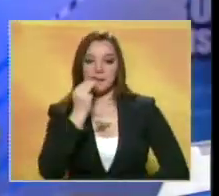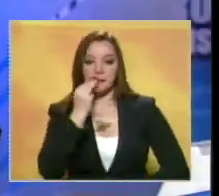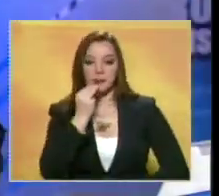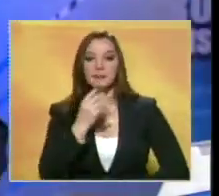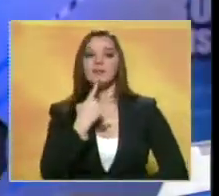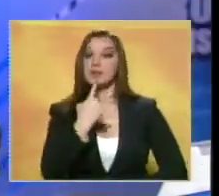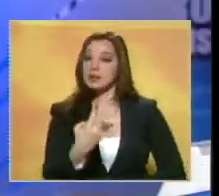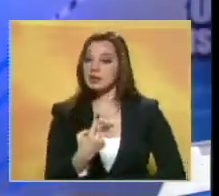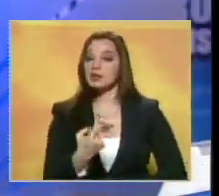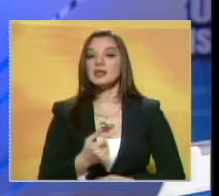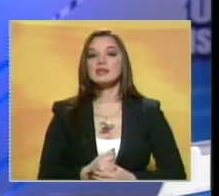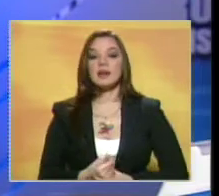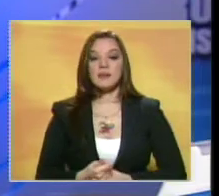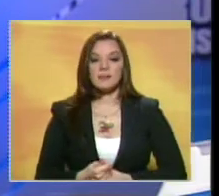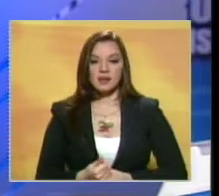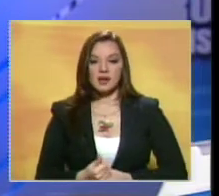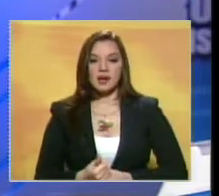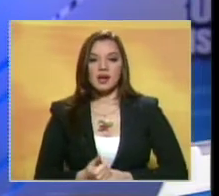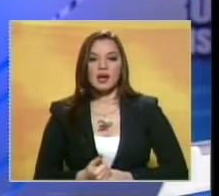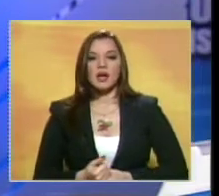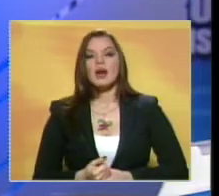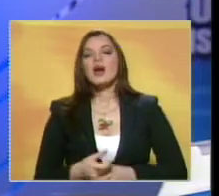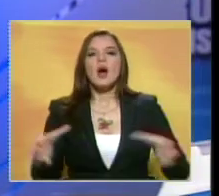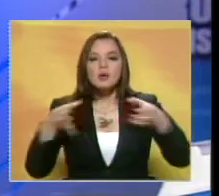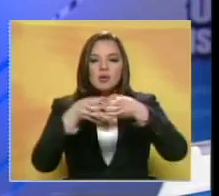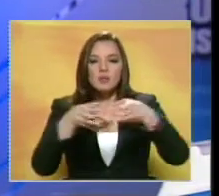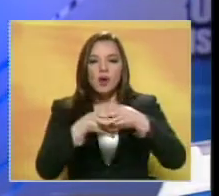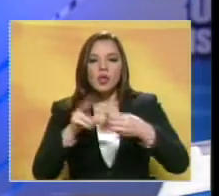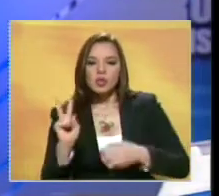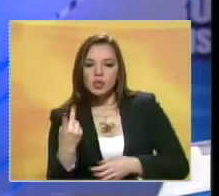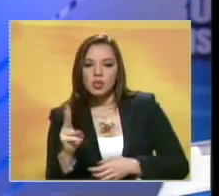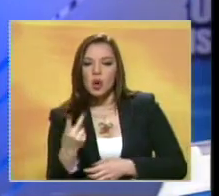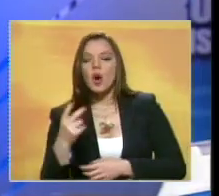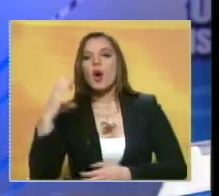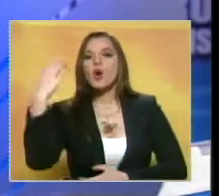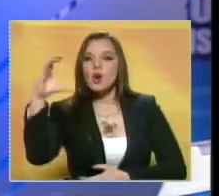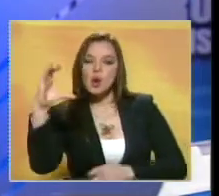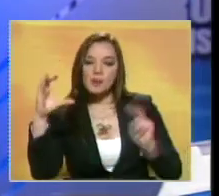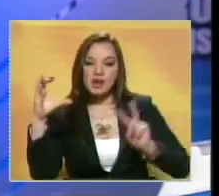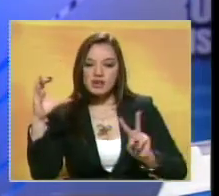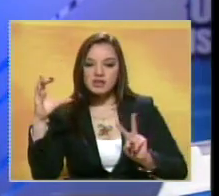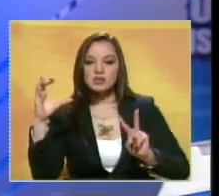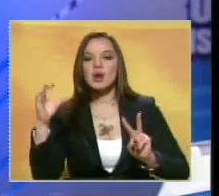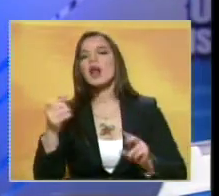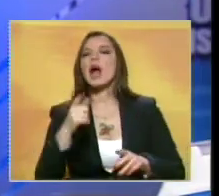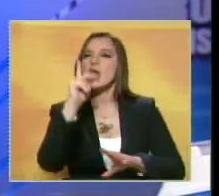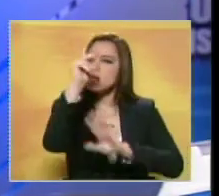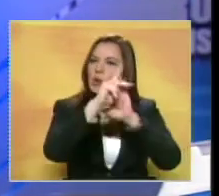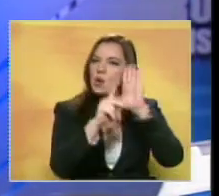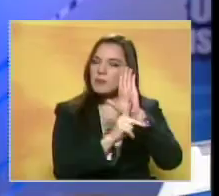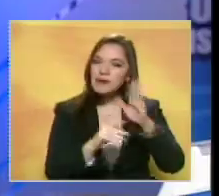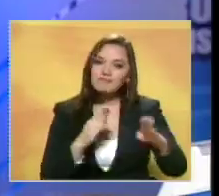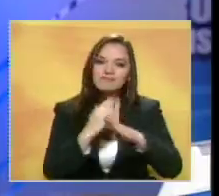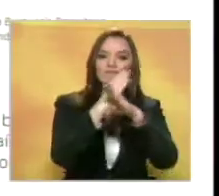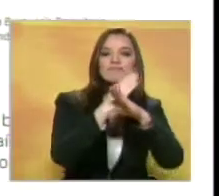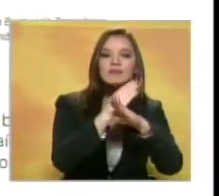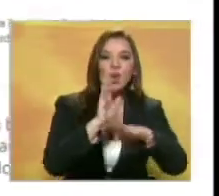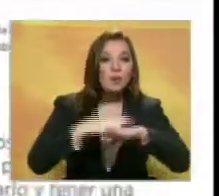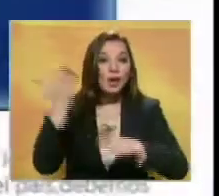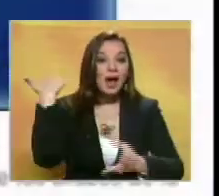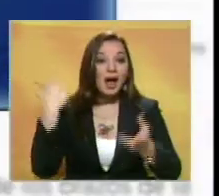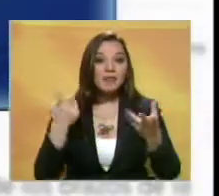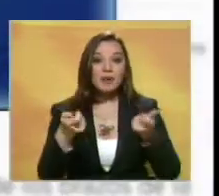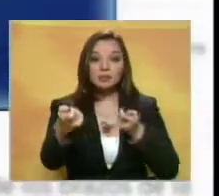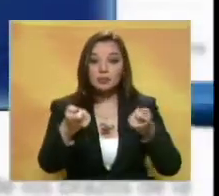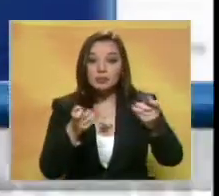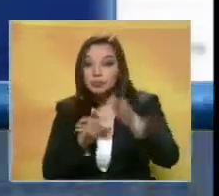Maduro, resaltó la instalación del Centro Binacional de Comando y Control entre Colombia y Venezuela, plan que pretende frenar el contrabando. A través